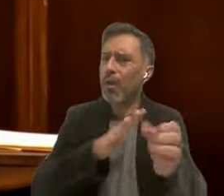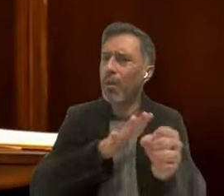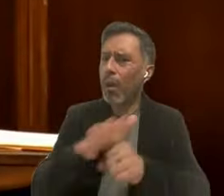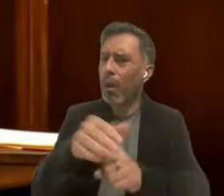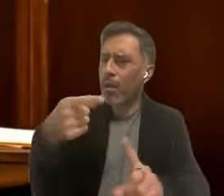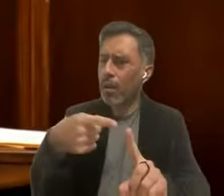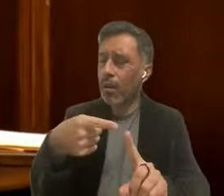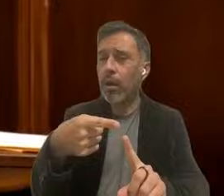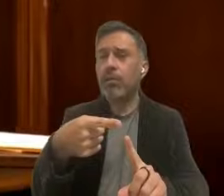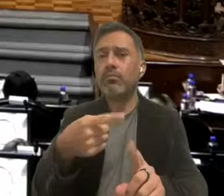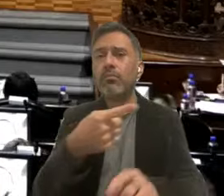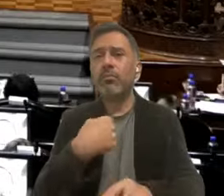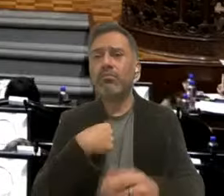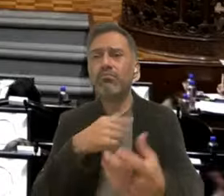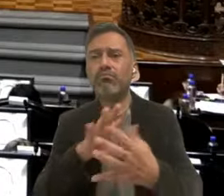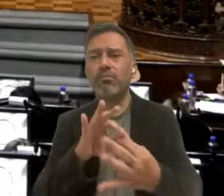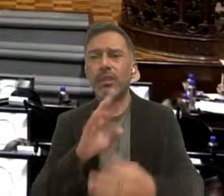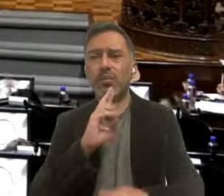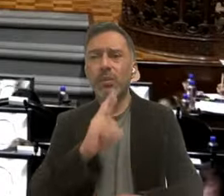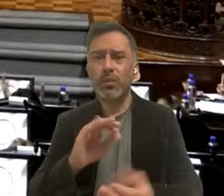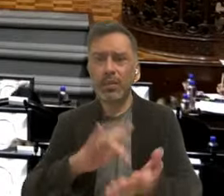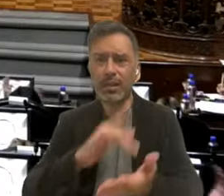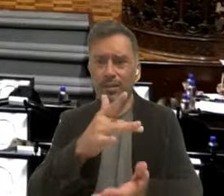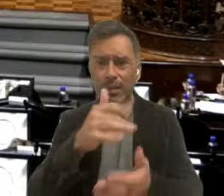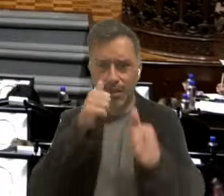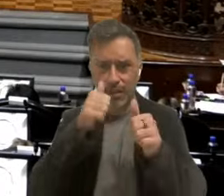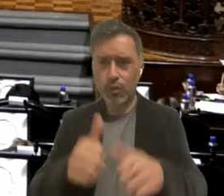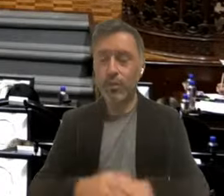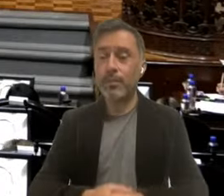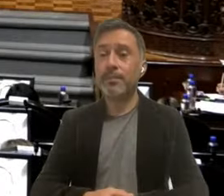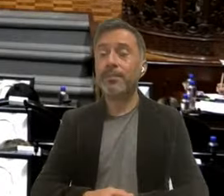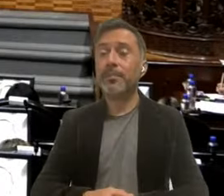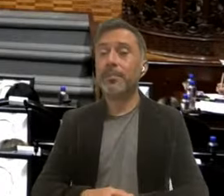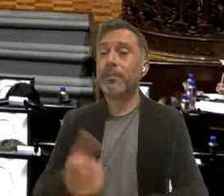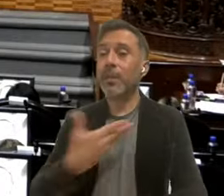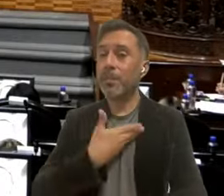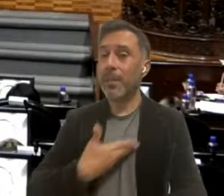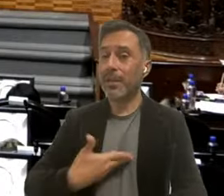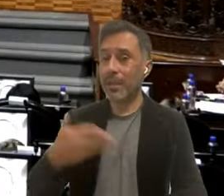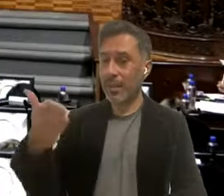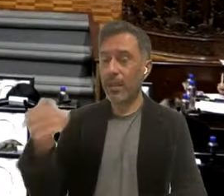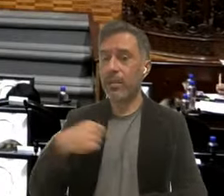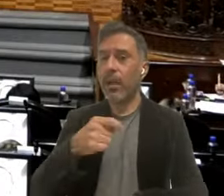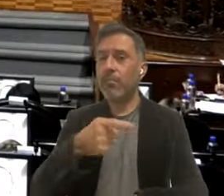Presidente, ha finalizado el turno de oradores.